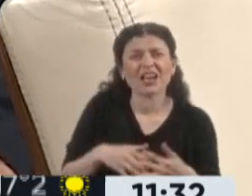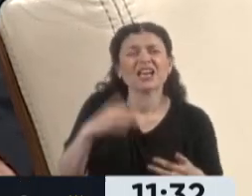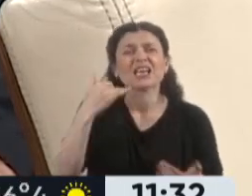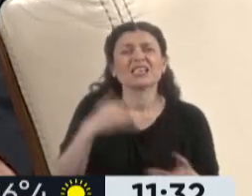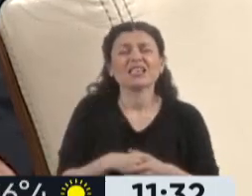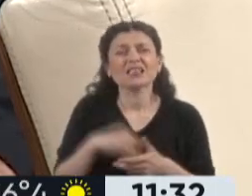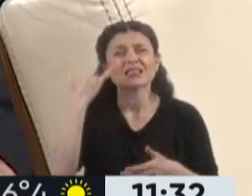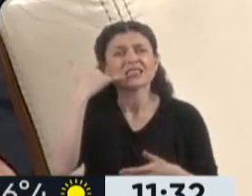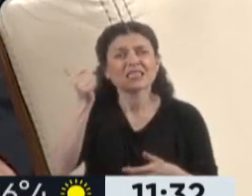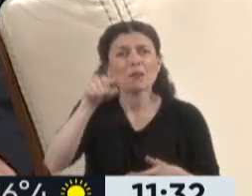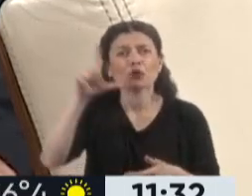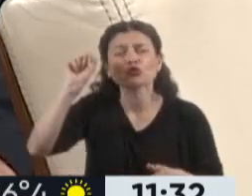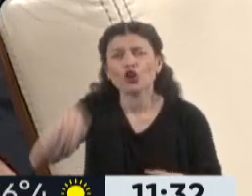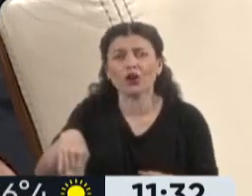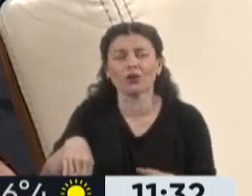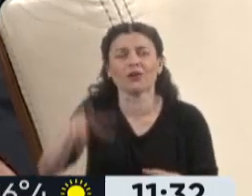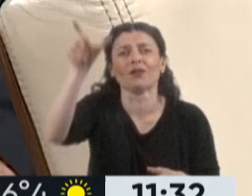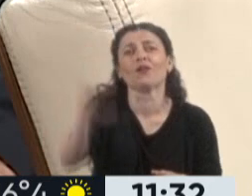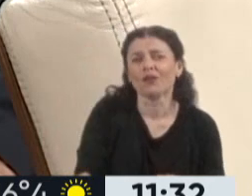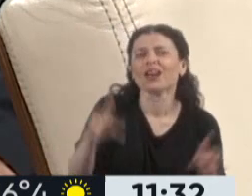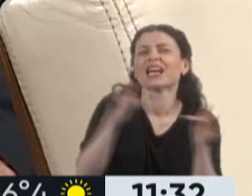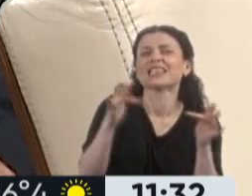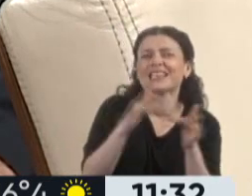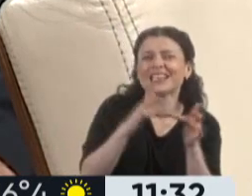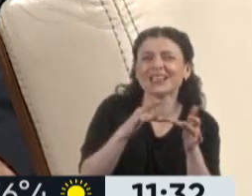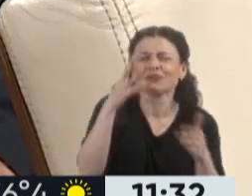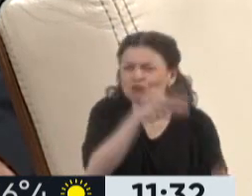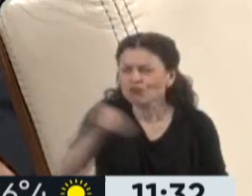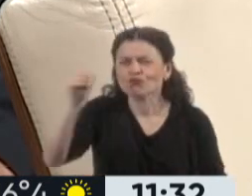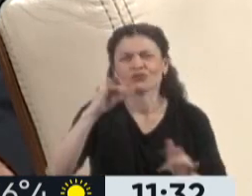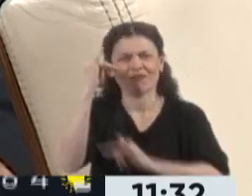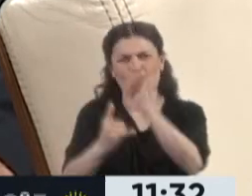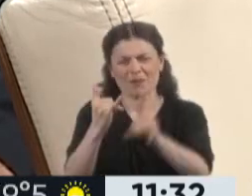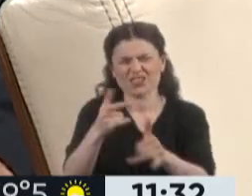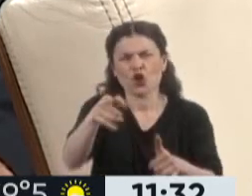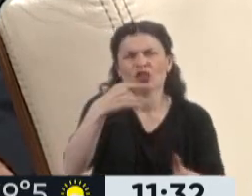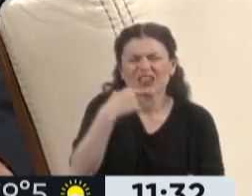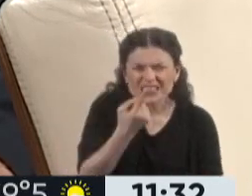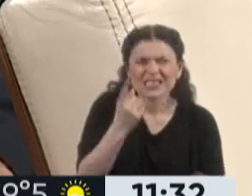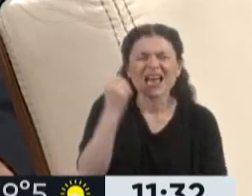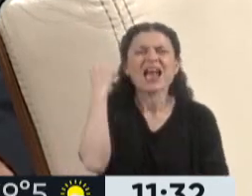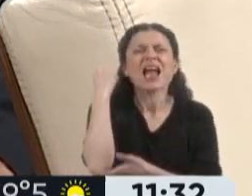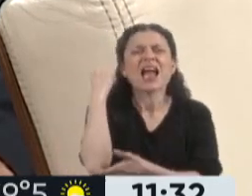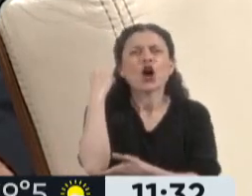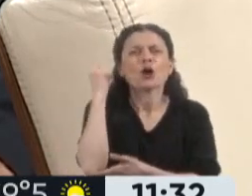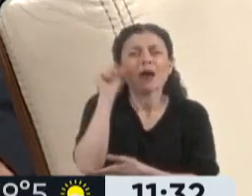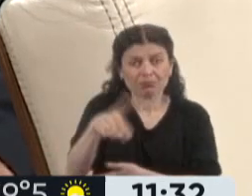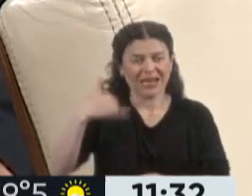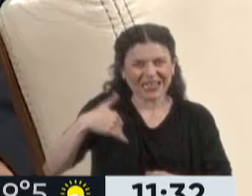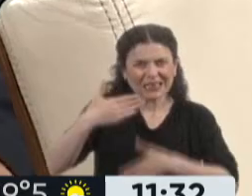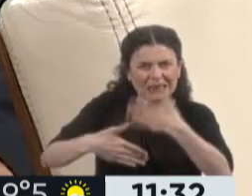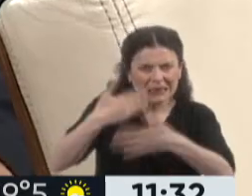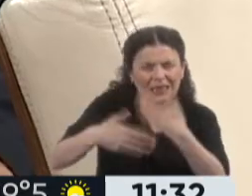un genio de ascendencia judía, por cierto, donde dice: es inentendible que con lo bien que va la economía en Argentina,